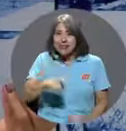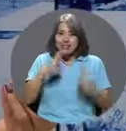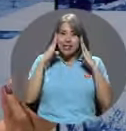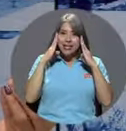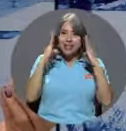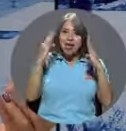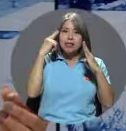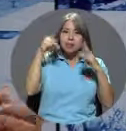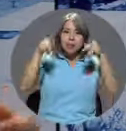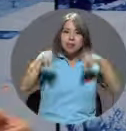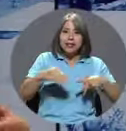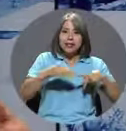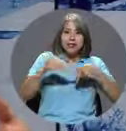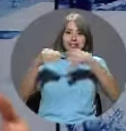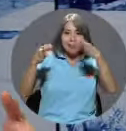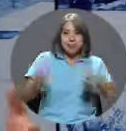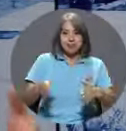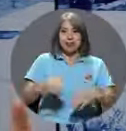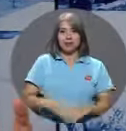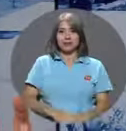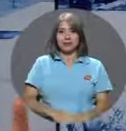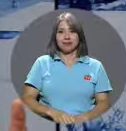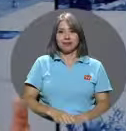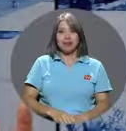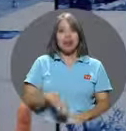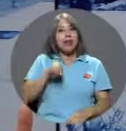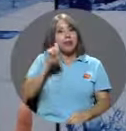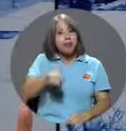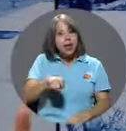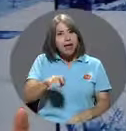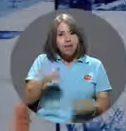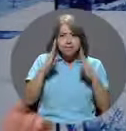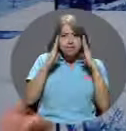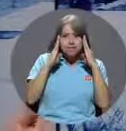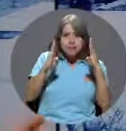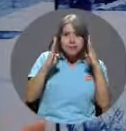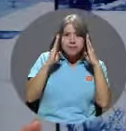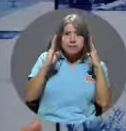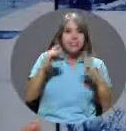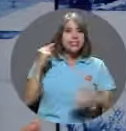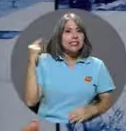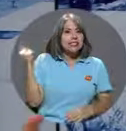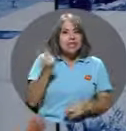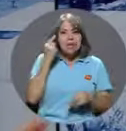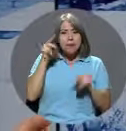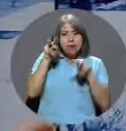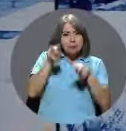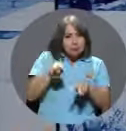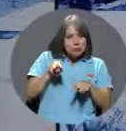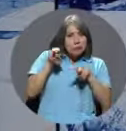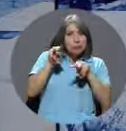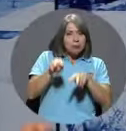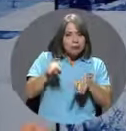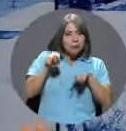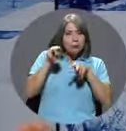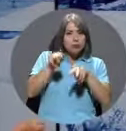por especialistas. Y entonces poner la atención y estar siempre muy